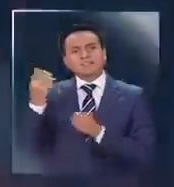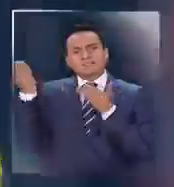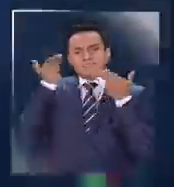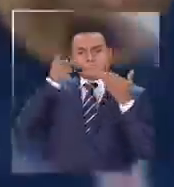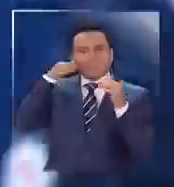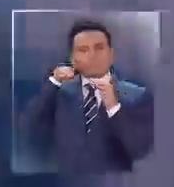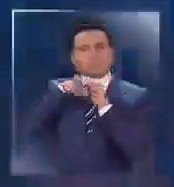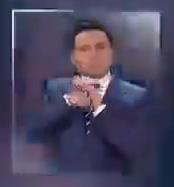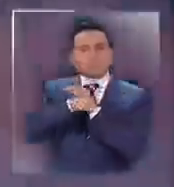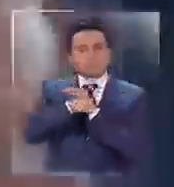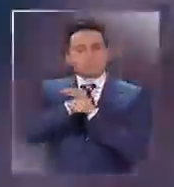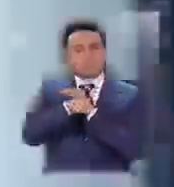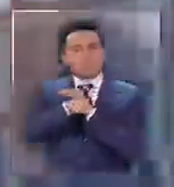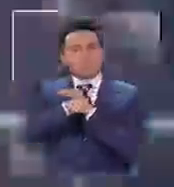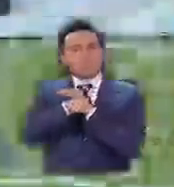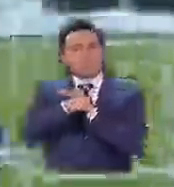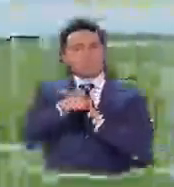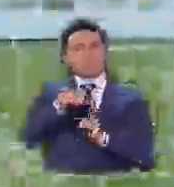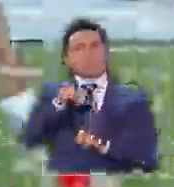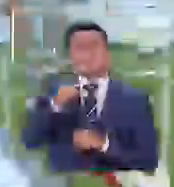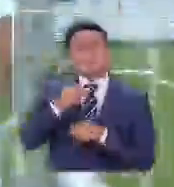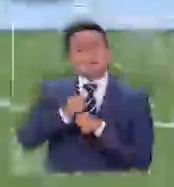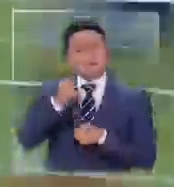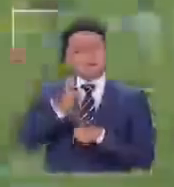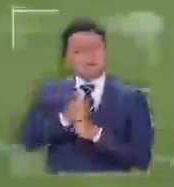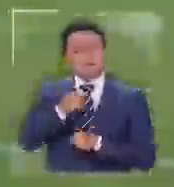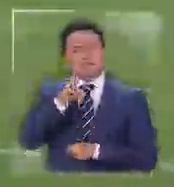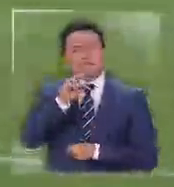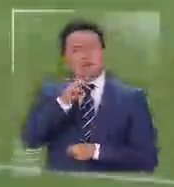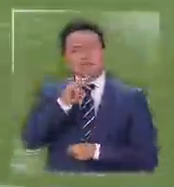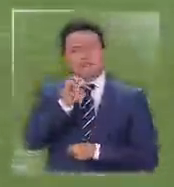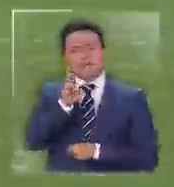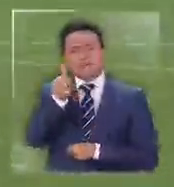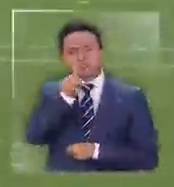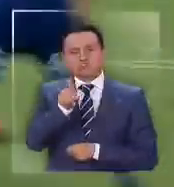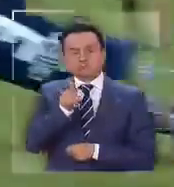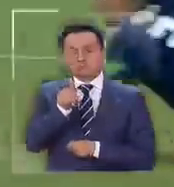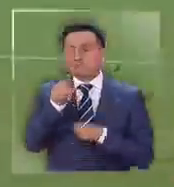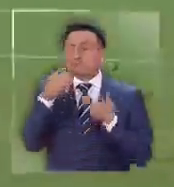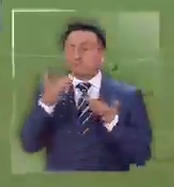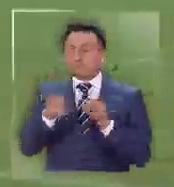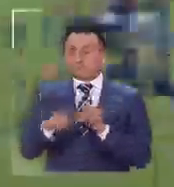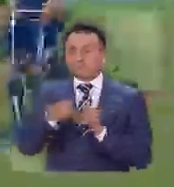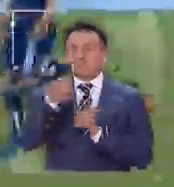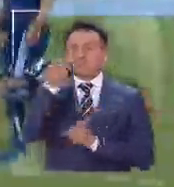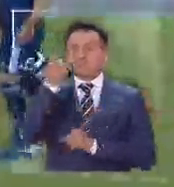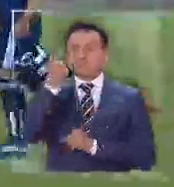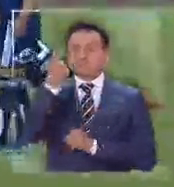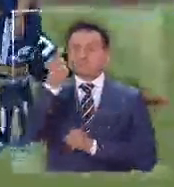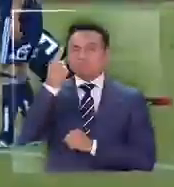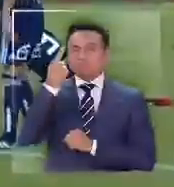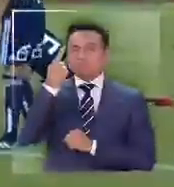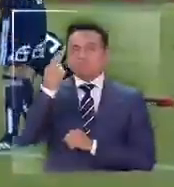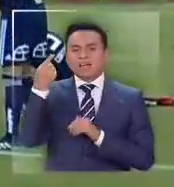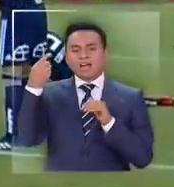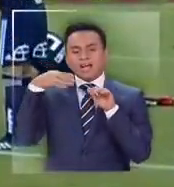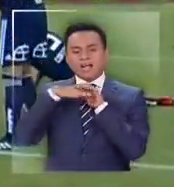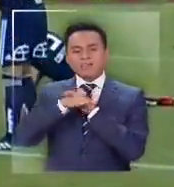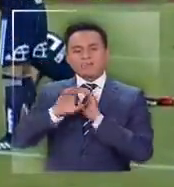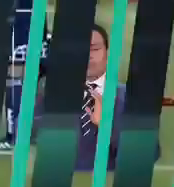en definitiva gol del paraguayo Riveros, batiendo por primera vez al